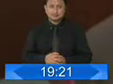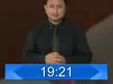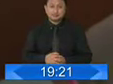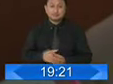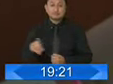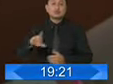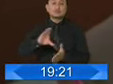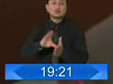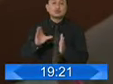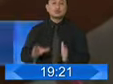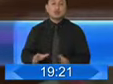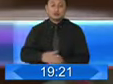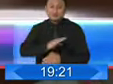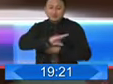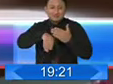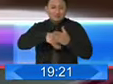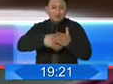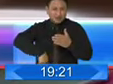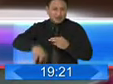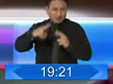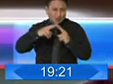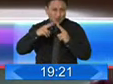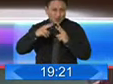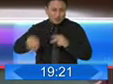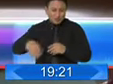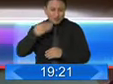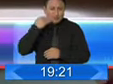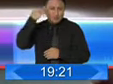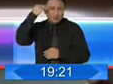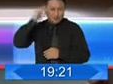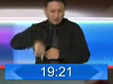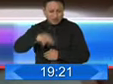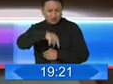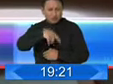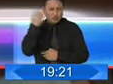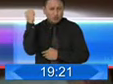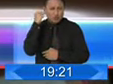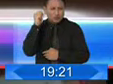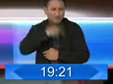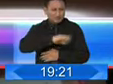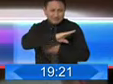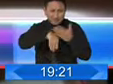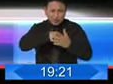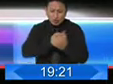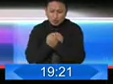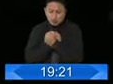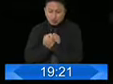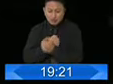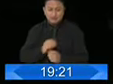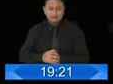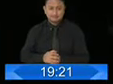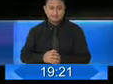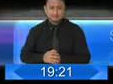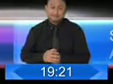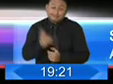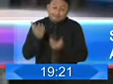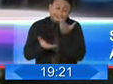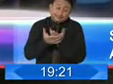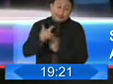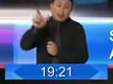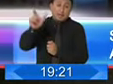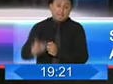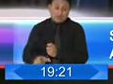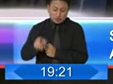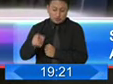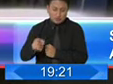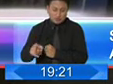ciudadano que todos conocemos acá, un adulto mayor tan conocido y querido por la ciudadanía. Al parecer el presunto asesino contó lo